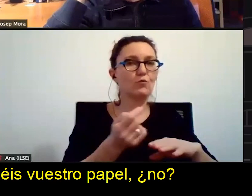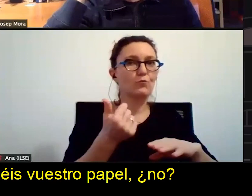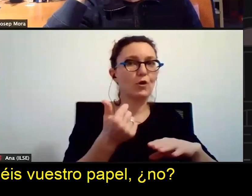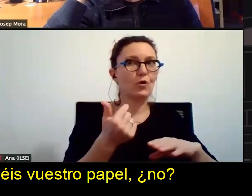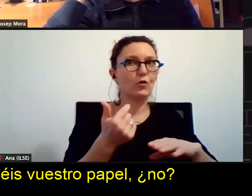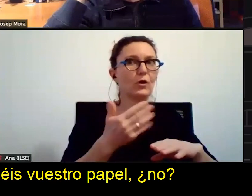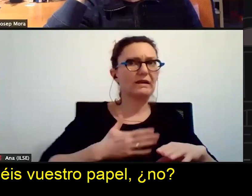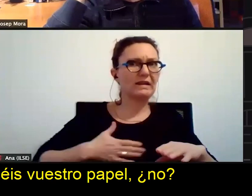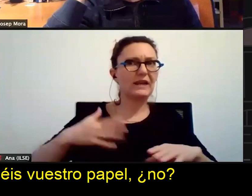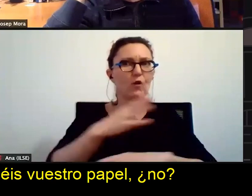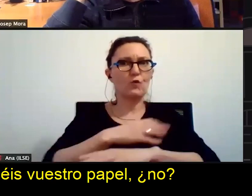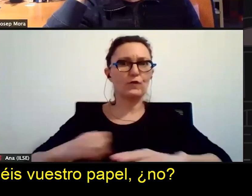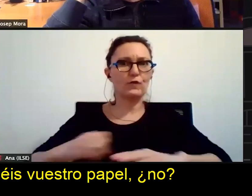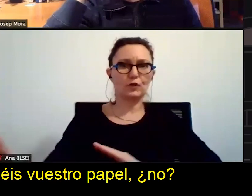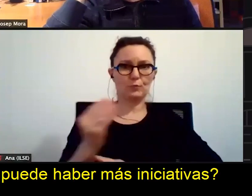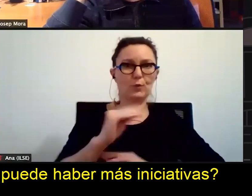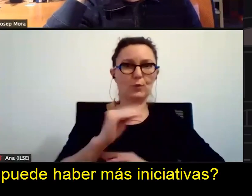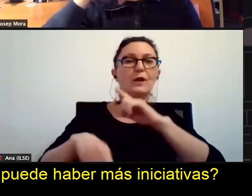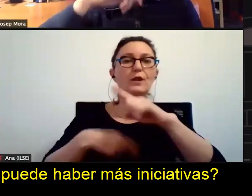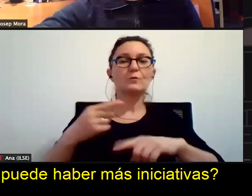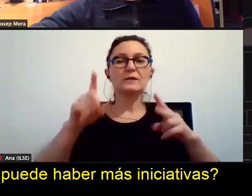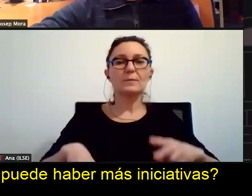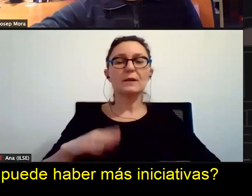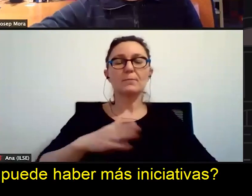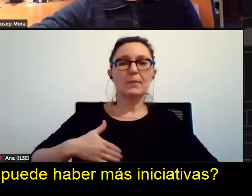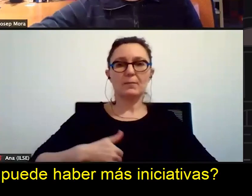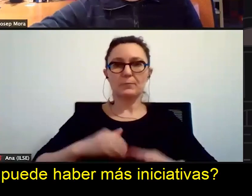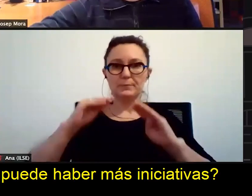que desempeñéis vuestro papel, ¿no? Es decir, ¿cómo